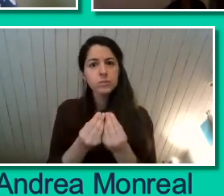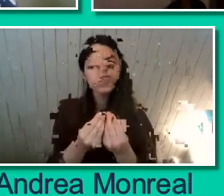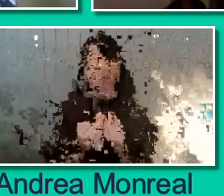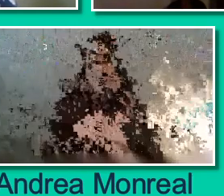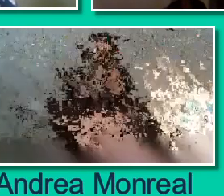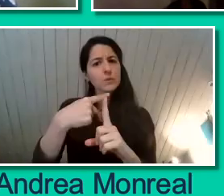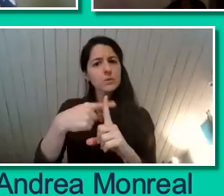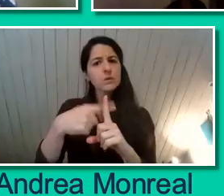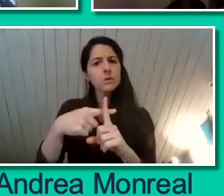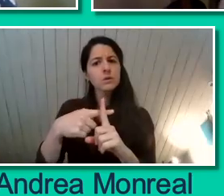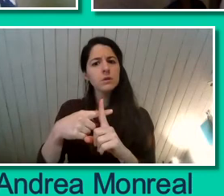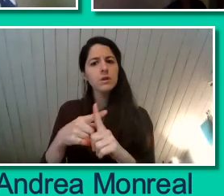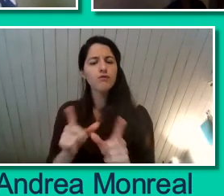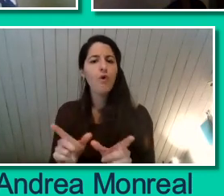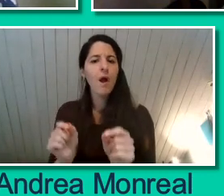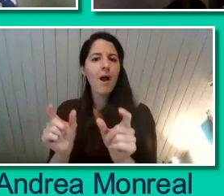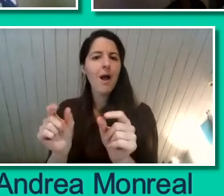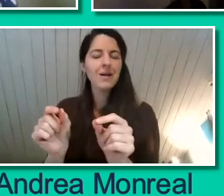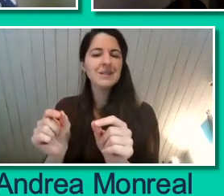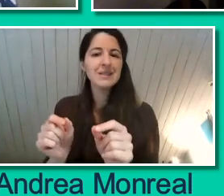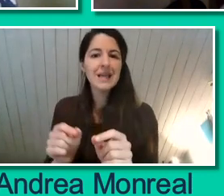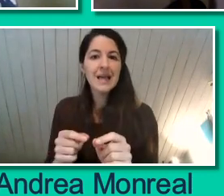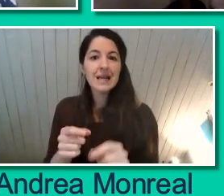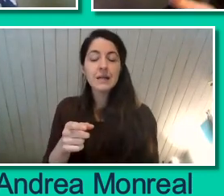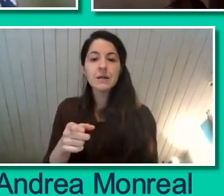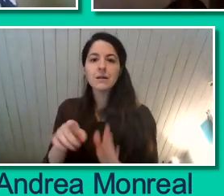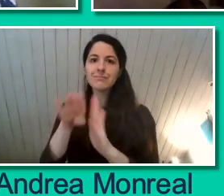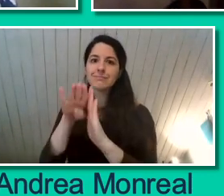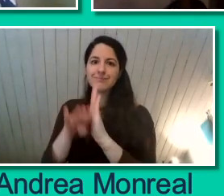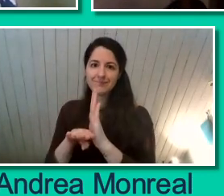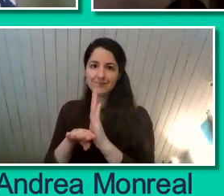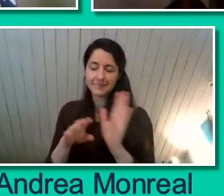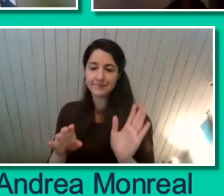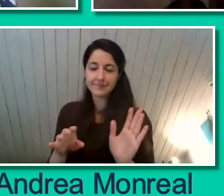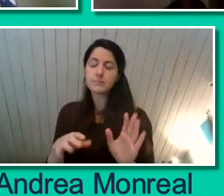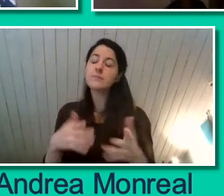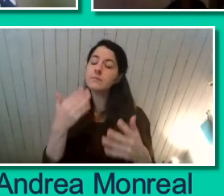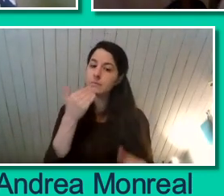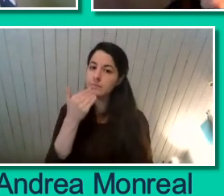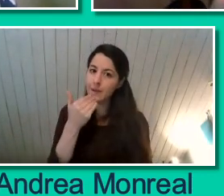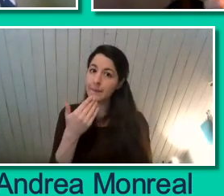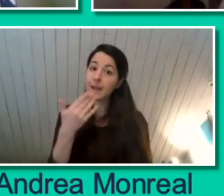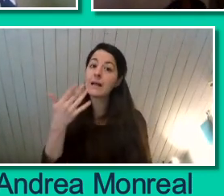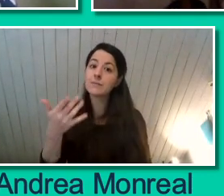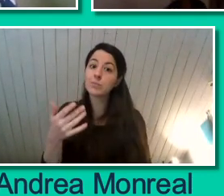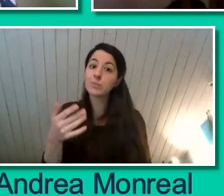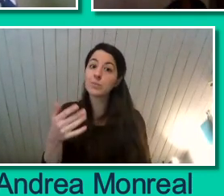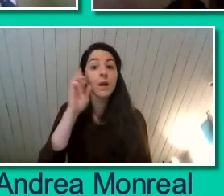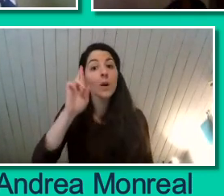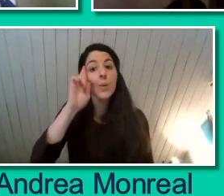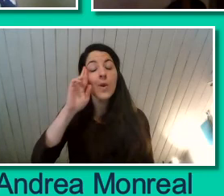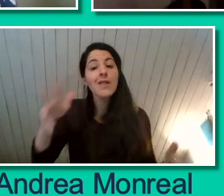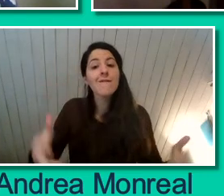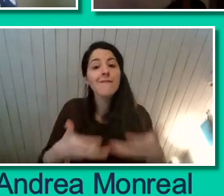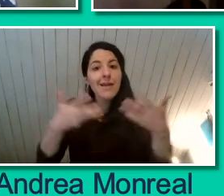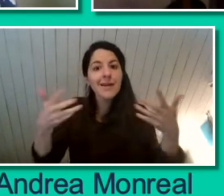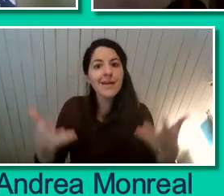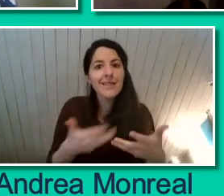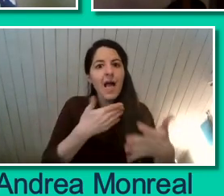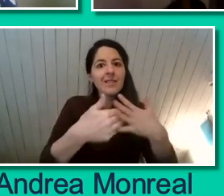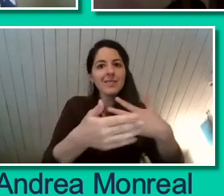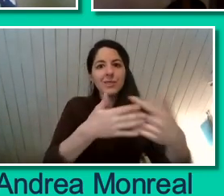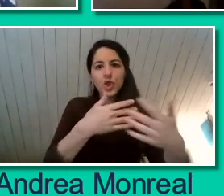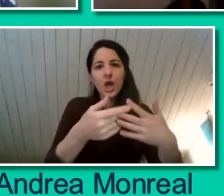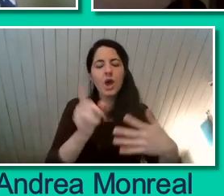Ahora, de nuevo, estamos hablando de vegetales frescos, ¿verdad? No cosas empacadas ni nada por el